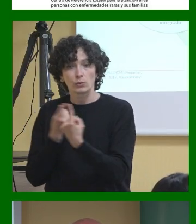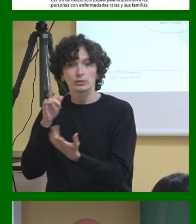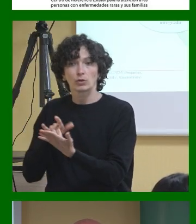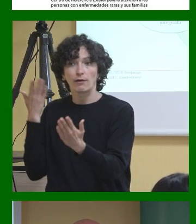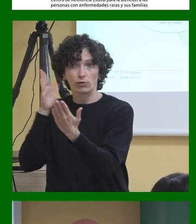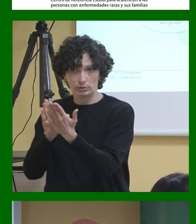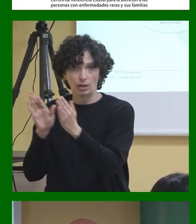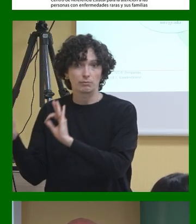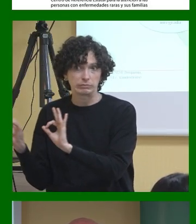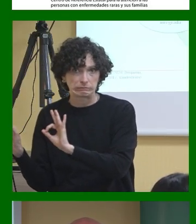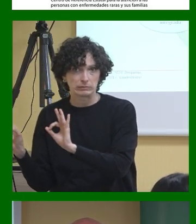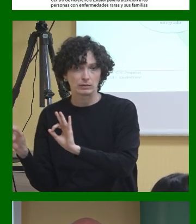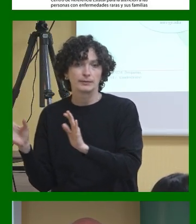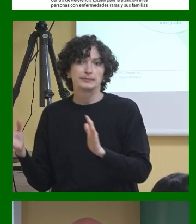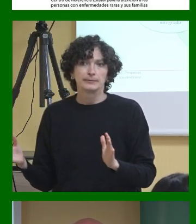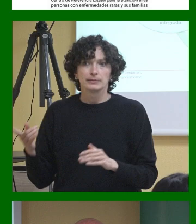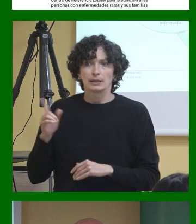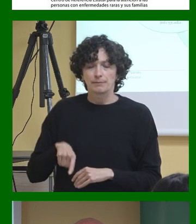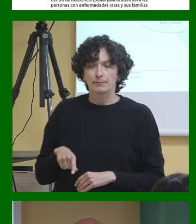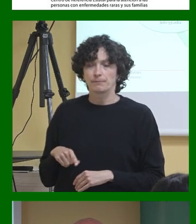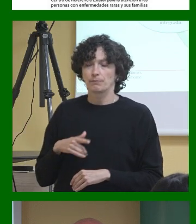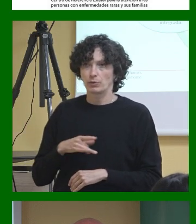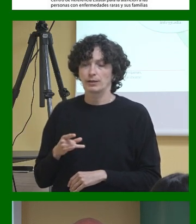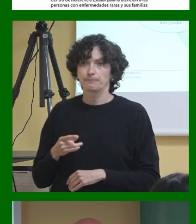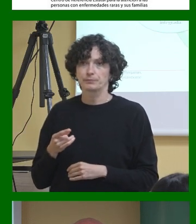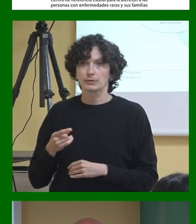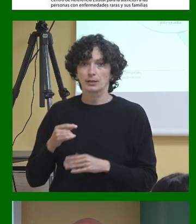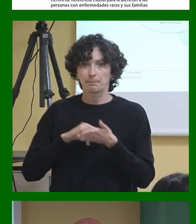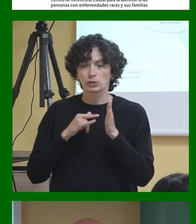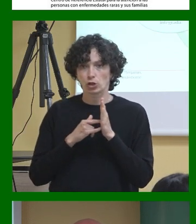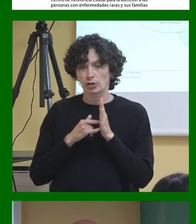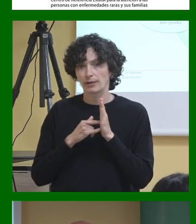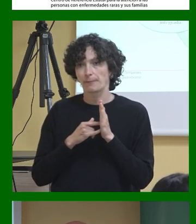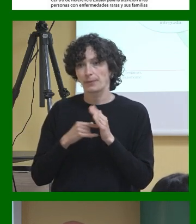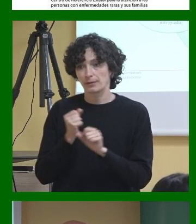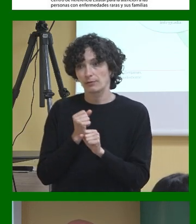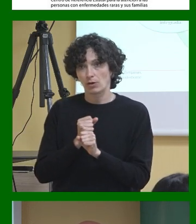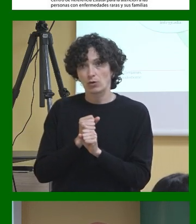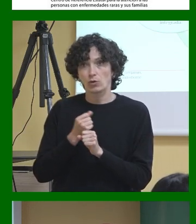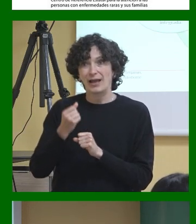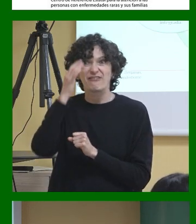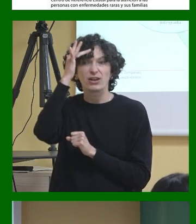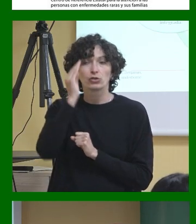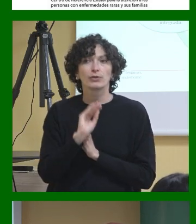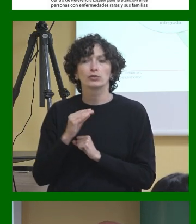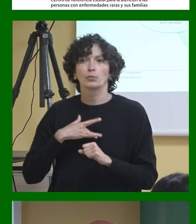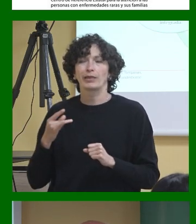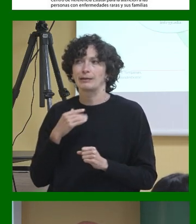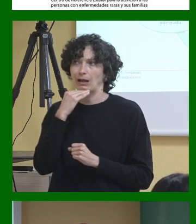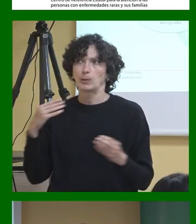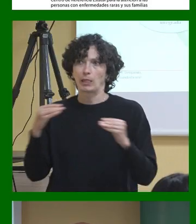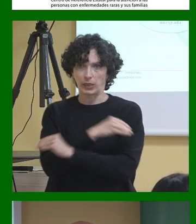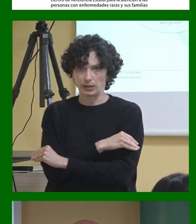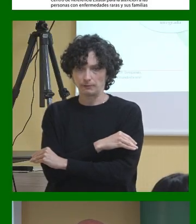situaciones. Entonces, ahí hay un choque también dentro de la propia filosofía de la metodología de trabajo. Y luego se ha dicho que un